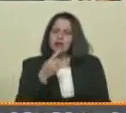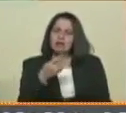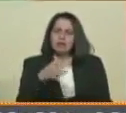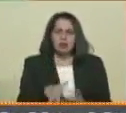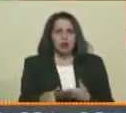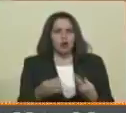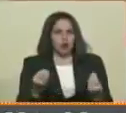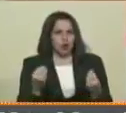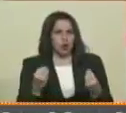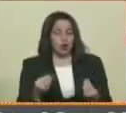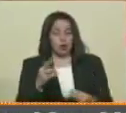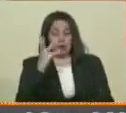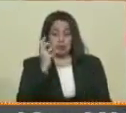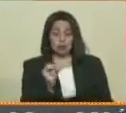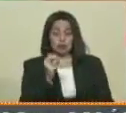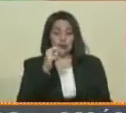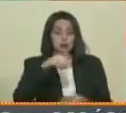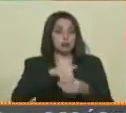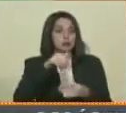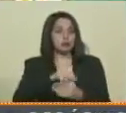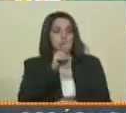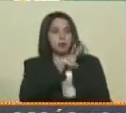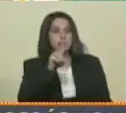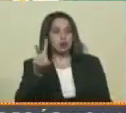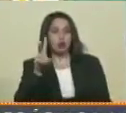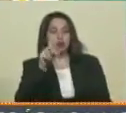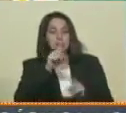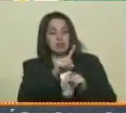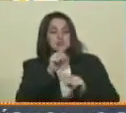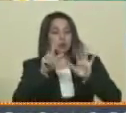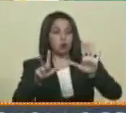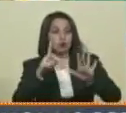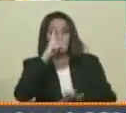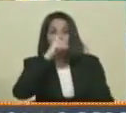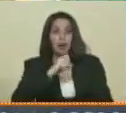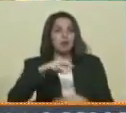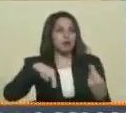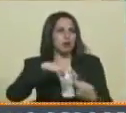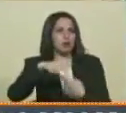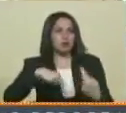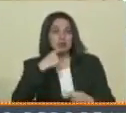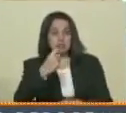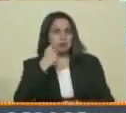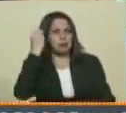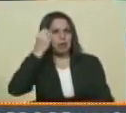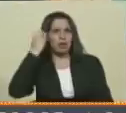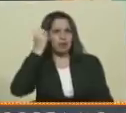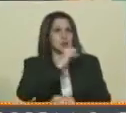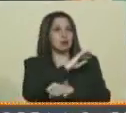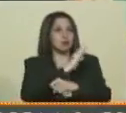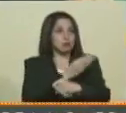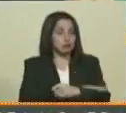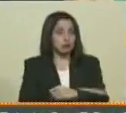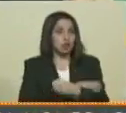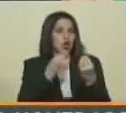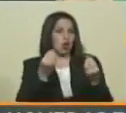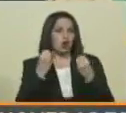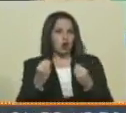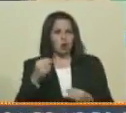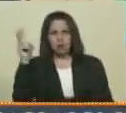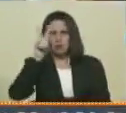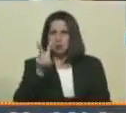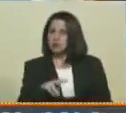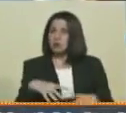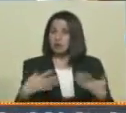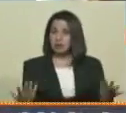se realiza la elección número 22 en 18 años de revolución, ¿cree usted que se fortalezca la democracia participativa en Venezuela?